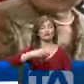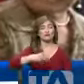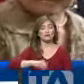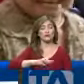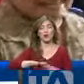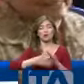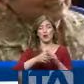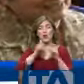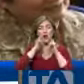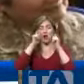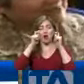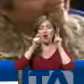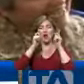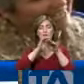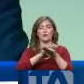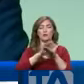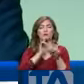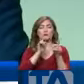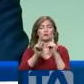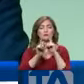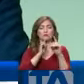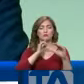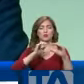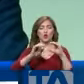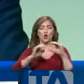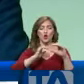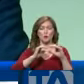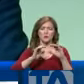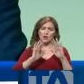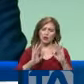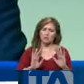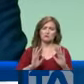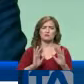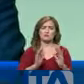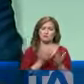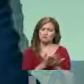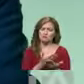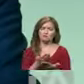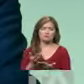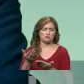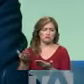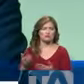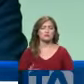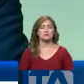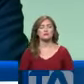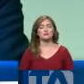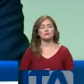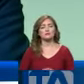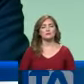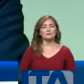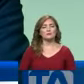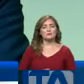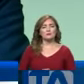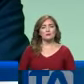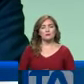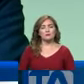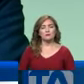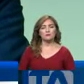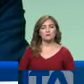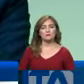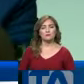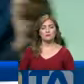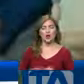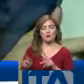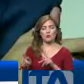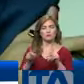de hambre los invita nuevamente al diálogo conversar dialogar y dar estas opciones creo que con el instrumento de los bonos que ya